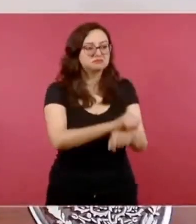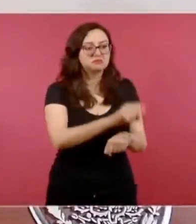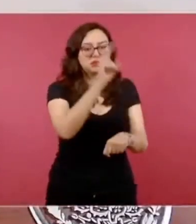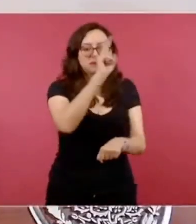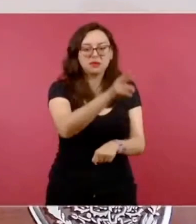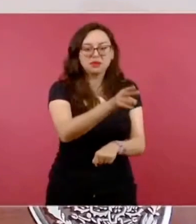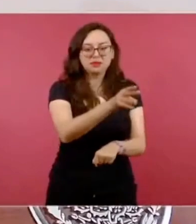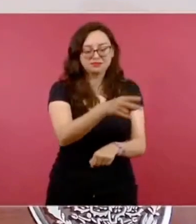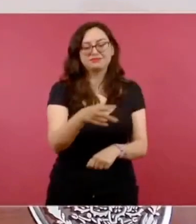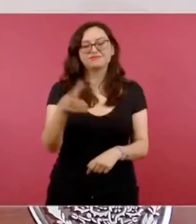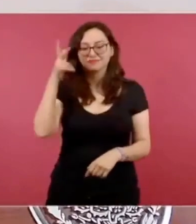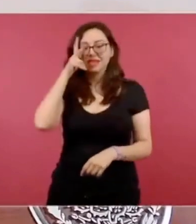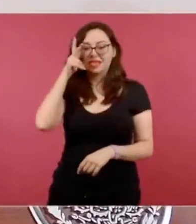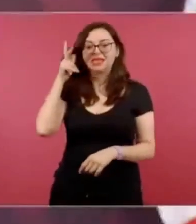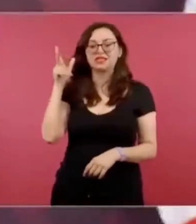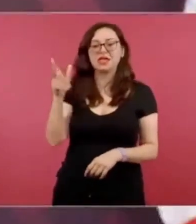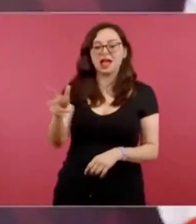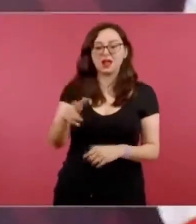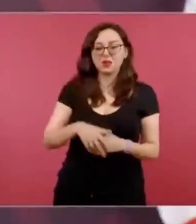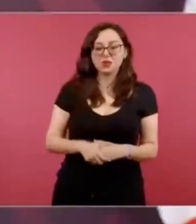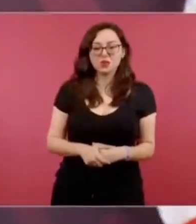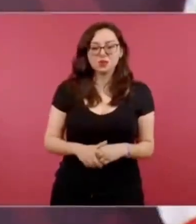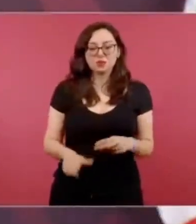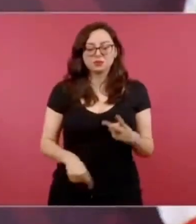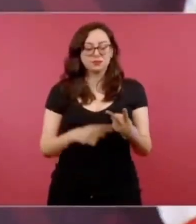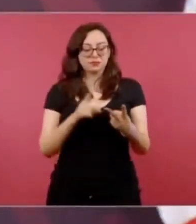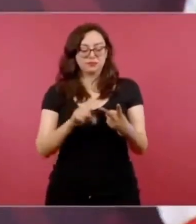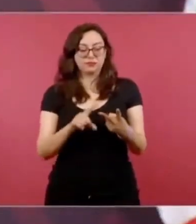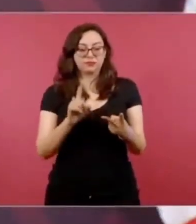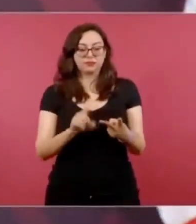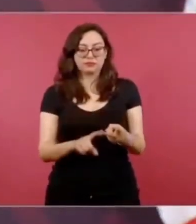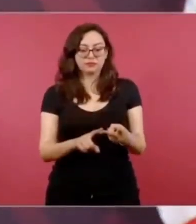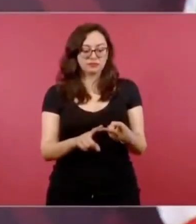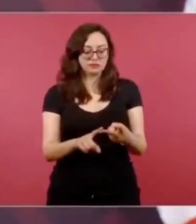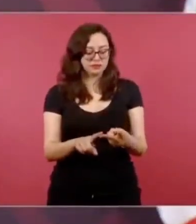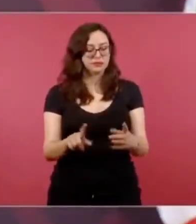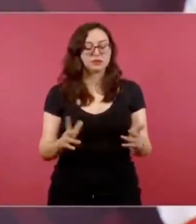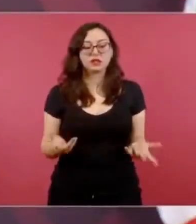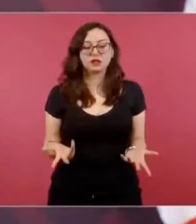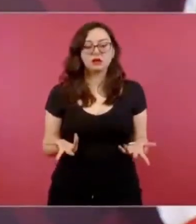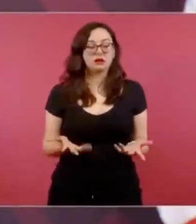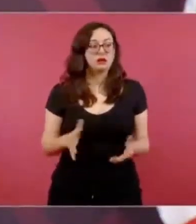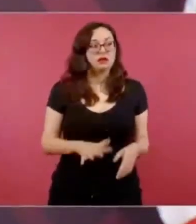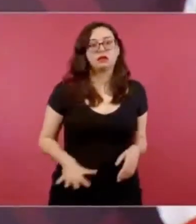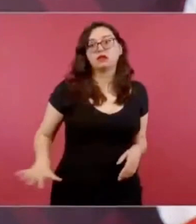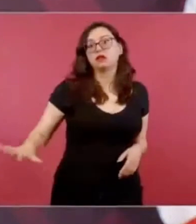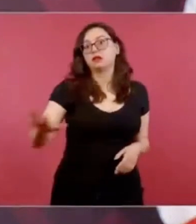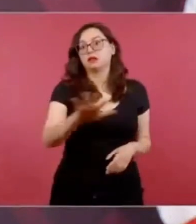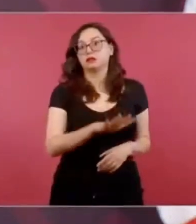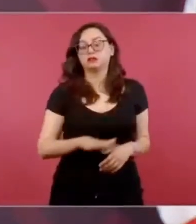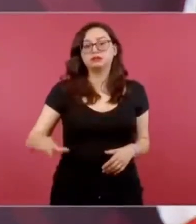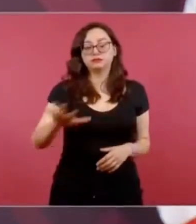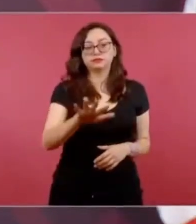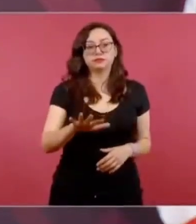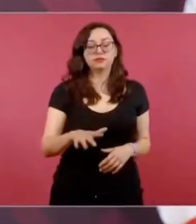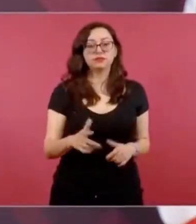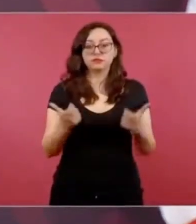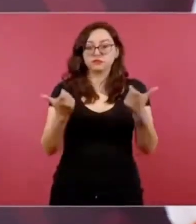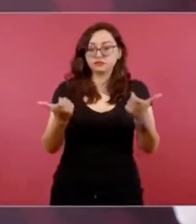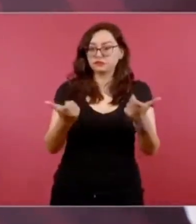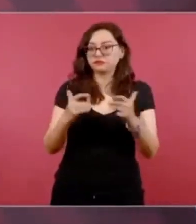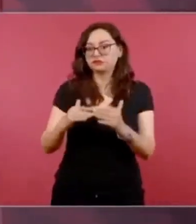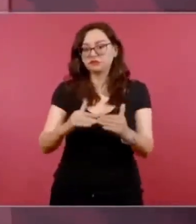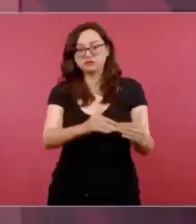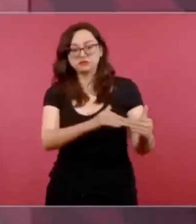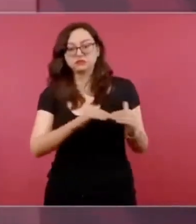enseña de que no debe haber desigualdad económica, social, porque otro cura rebelde,